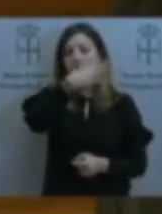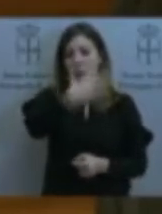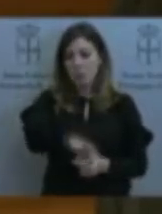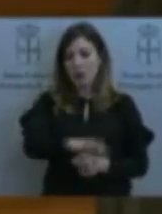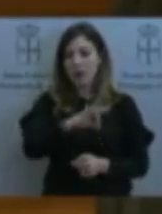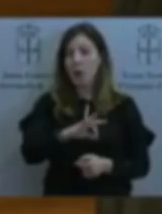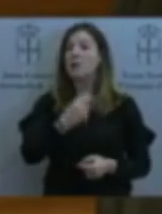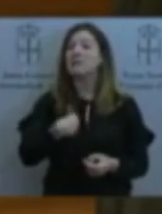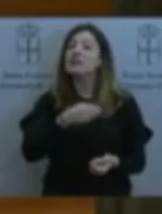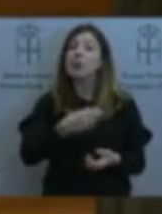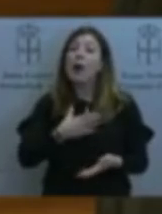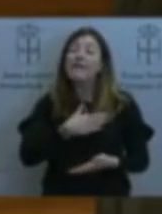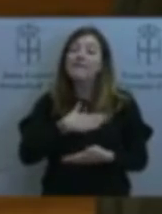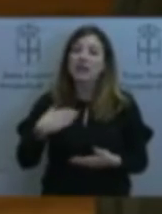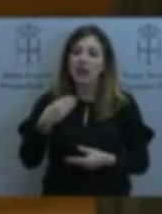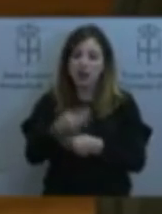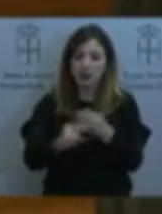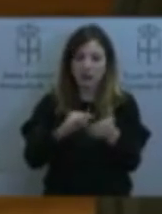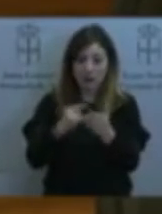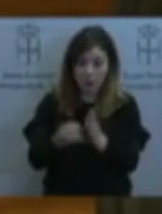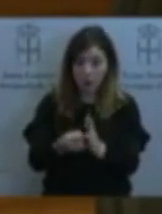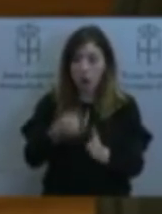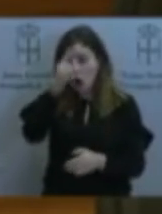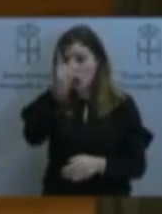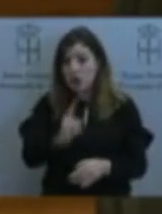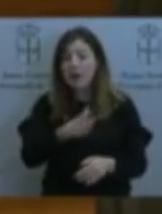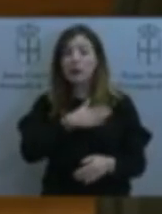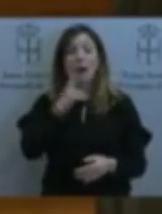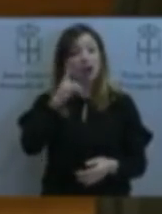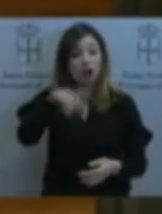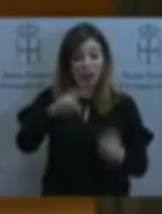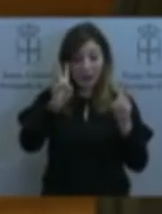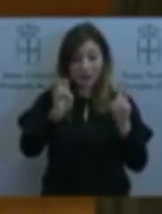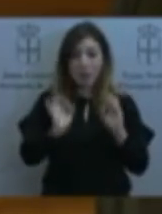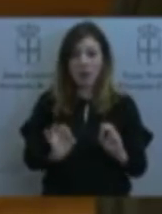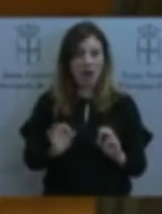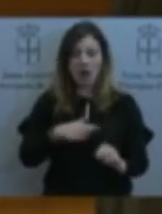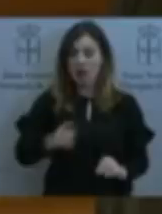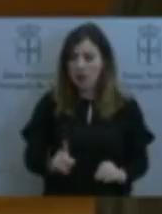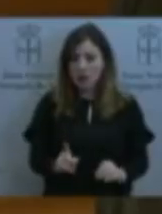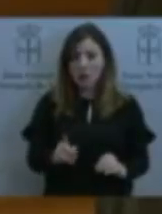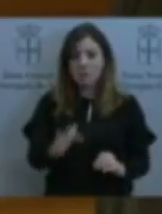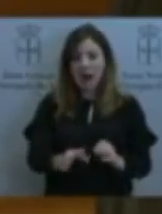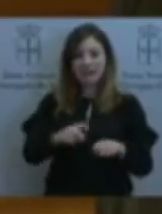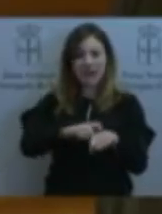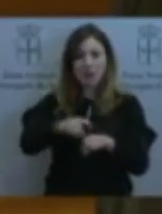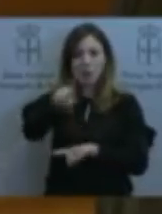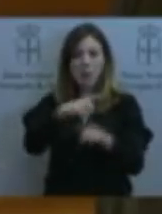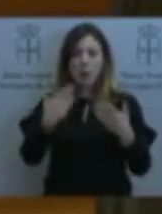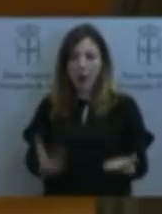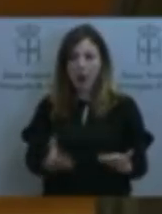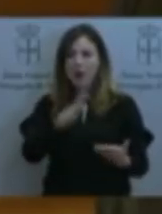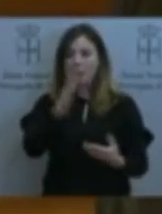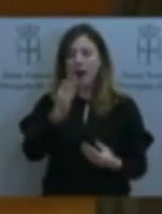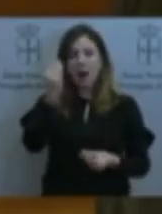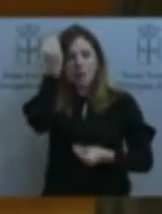no querer reconocer esto y no haber mirado las características del problema para preguntarme si estoy satisfecho o insatisfecho con la